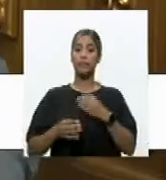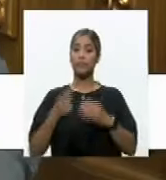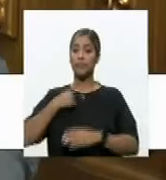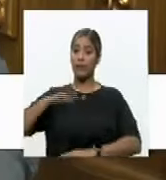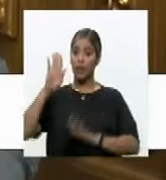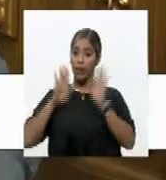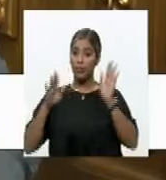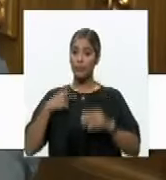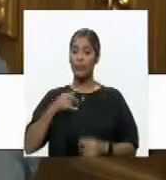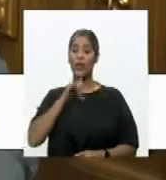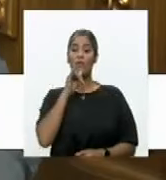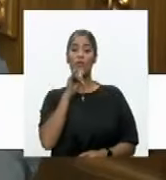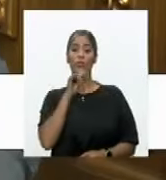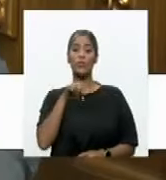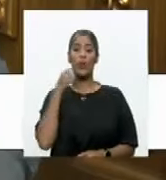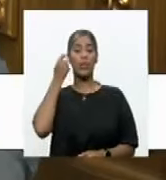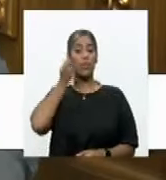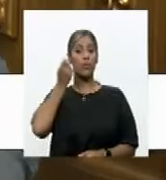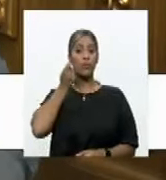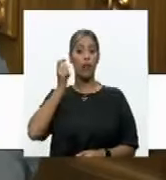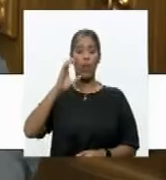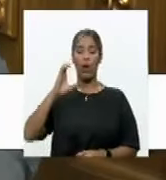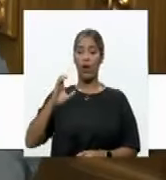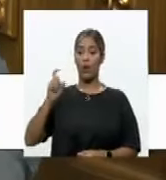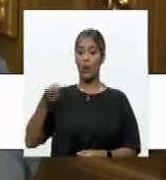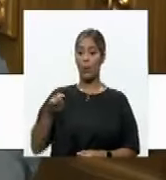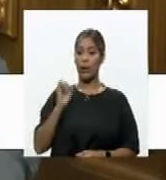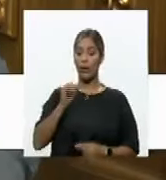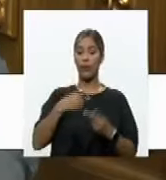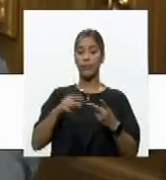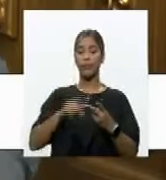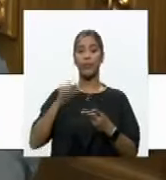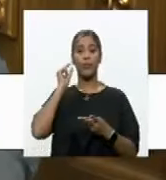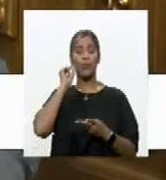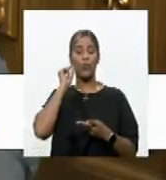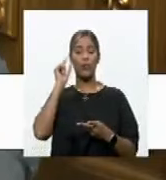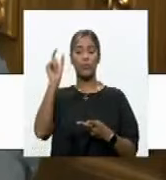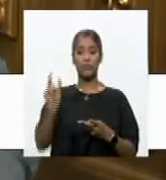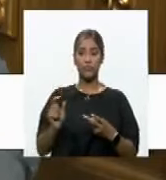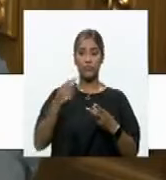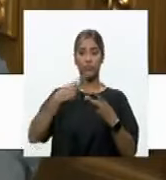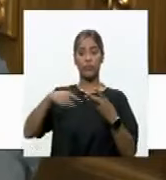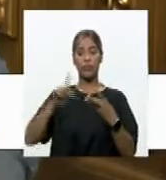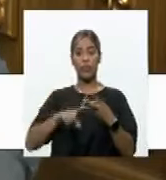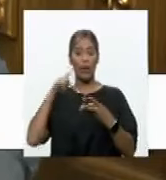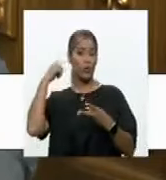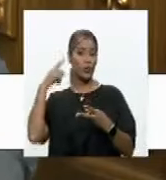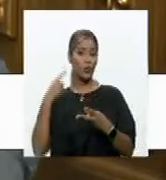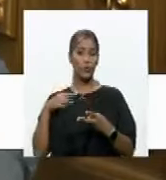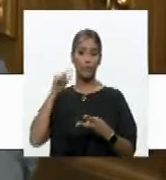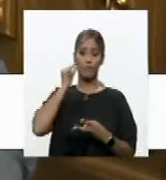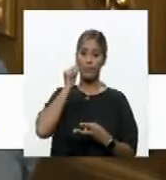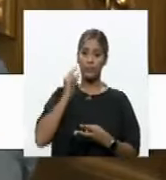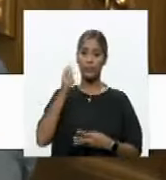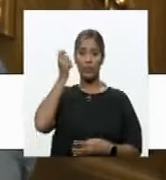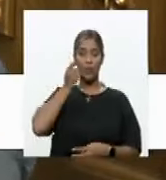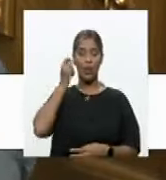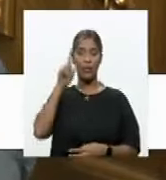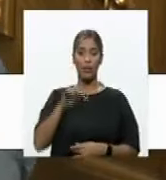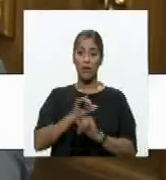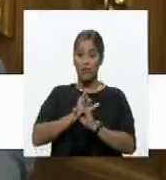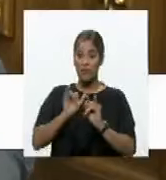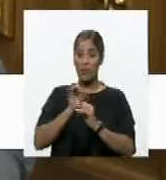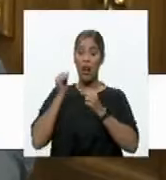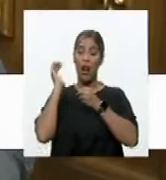para puntos de información al diputado Carlos Gamarra y a las diputadas Niloa Delgado y Robexa Poleo. Finalizadas las